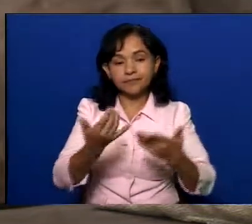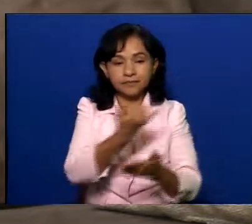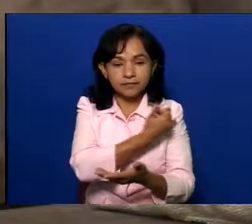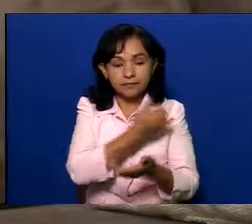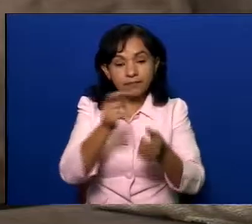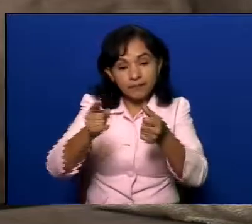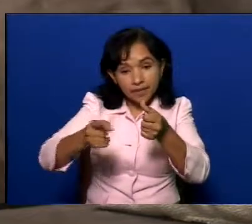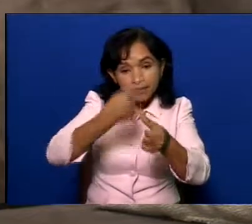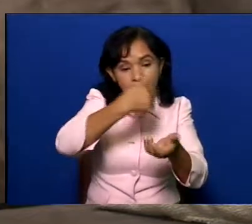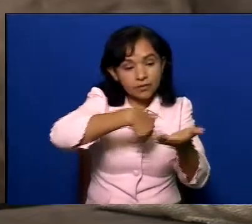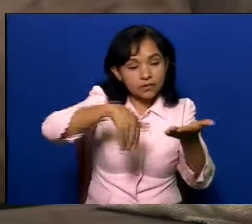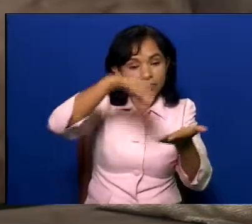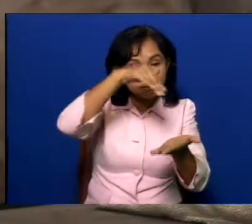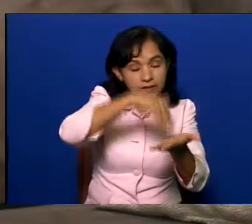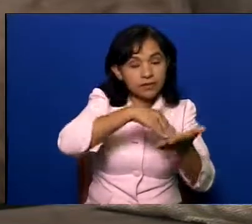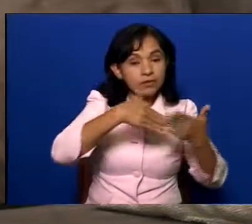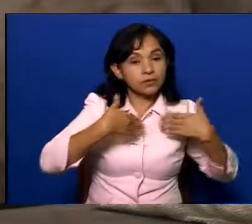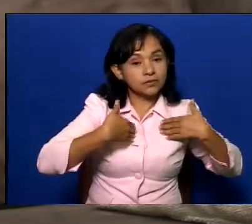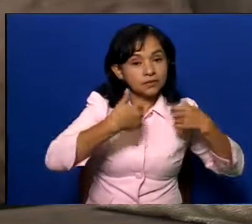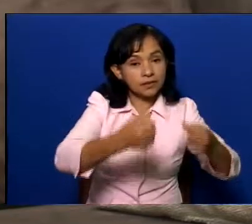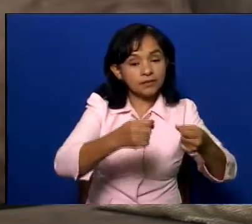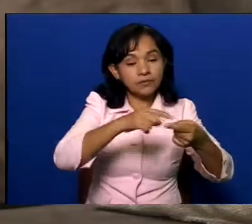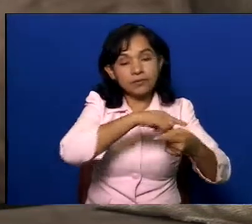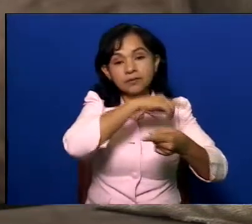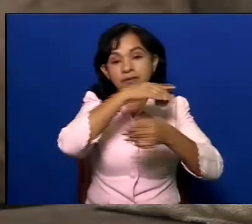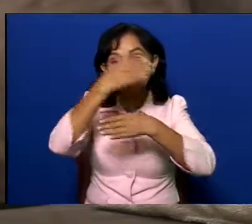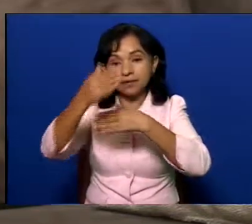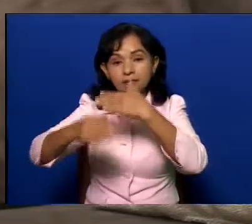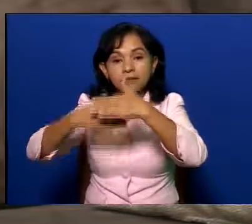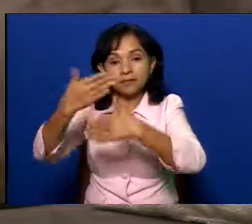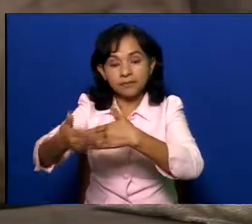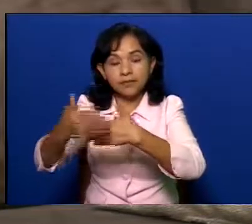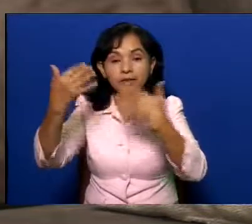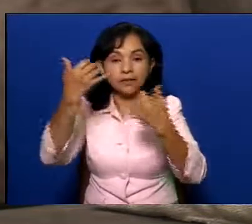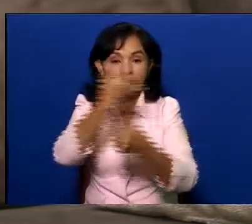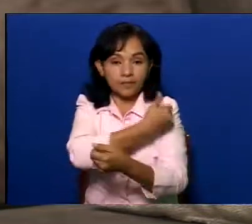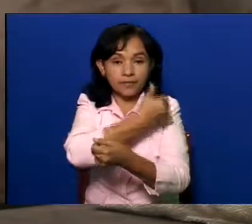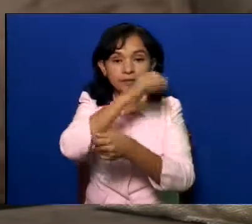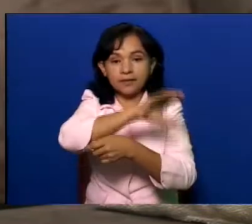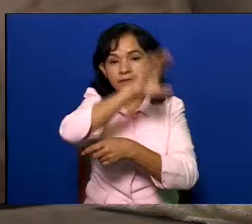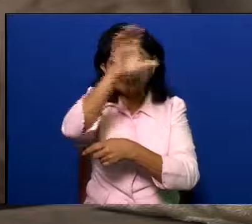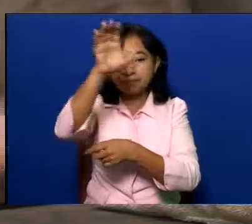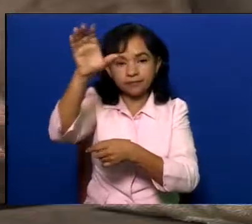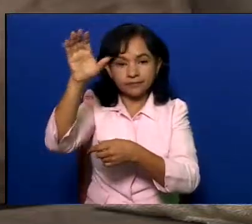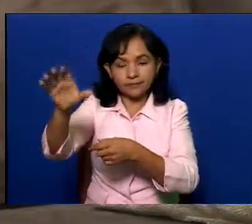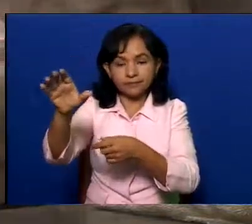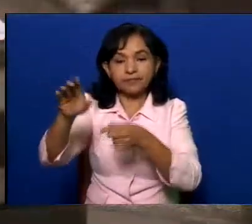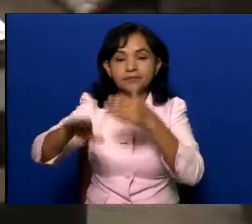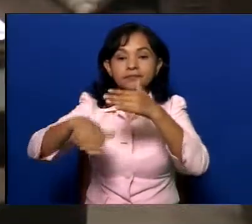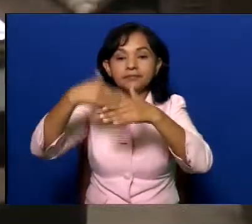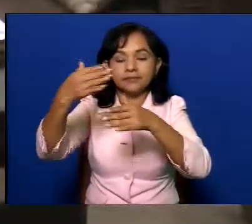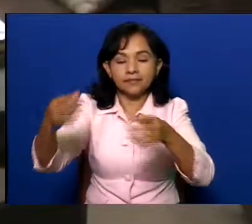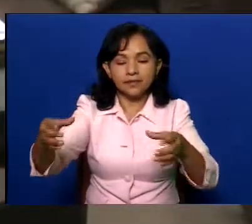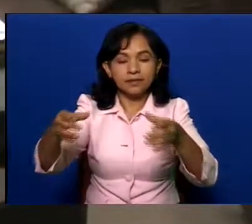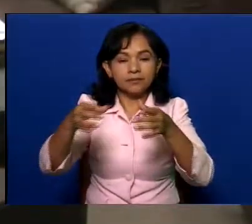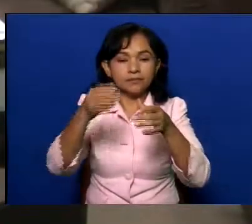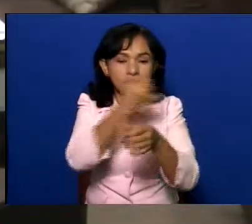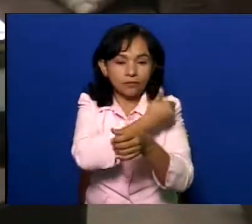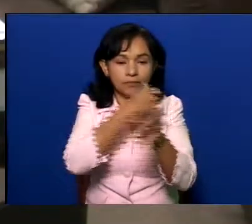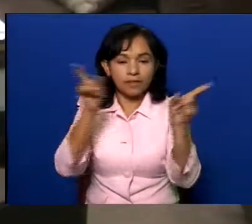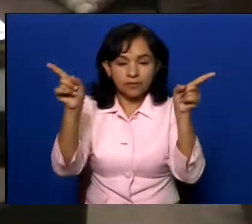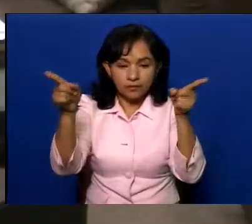Salud y Seguridad Social de la Asamblea Nacional. Antes de este corte estábamos conversando sobre qué es el cáncer,